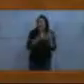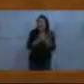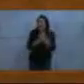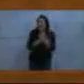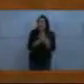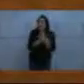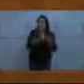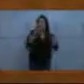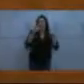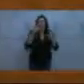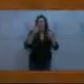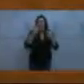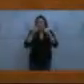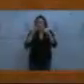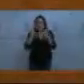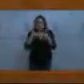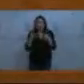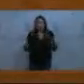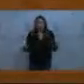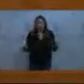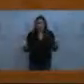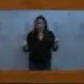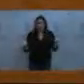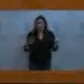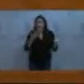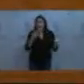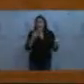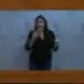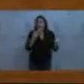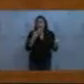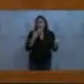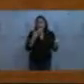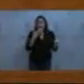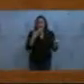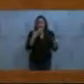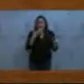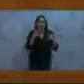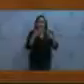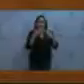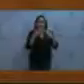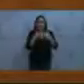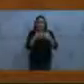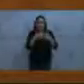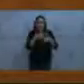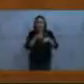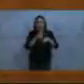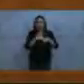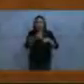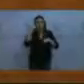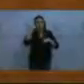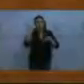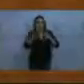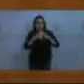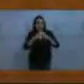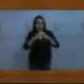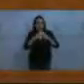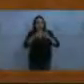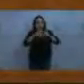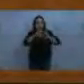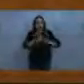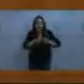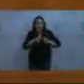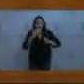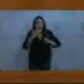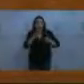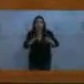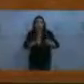está cerrando el hospital. Que si no compra una torre de laparoscopia y un TAC en condiciones en Cangas, eso, si no